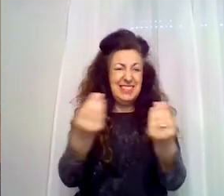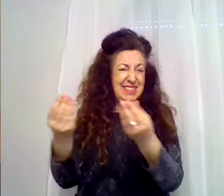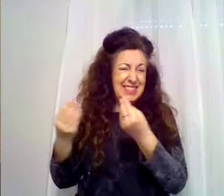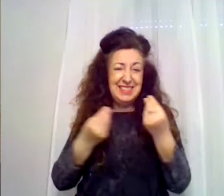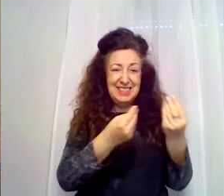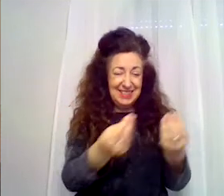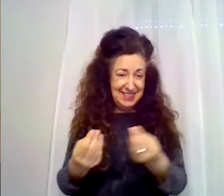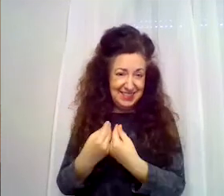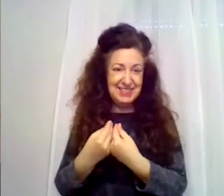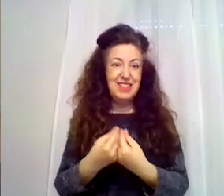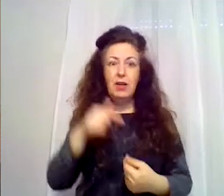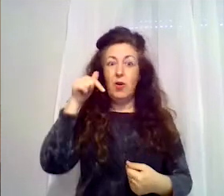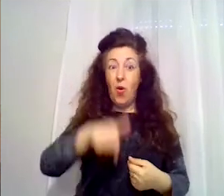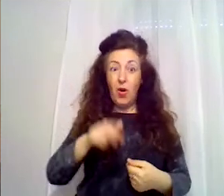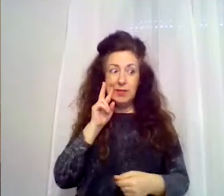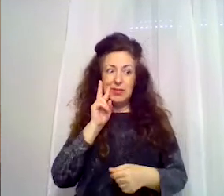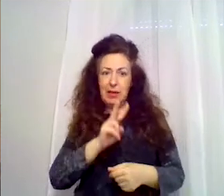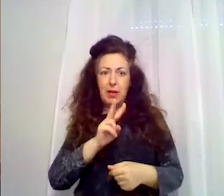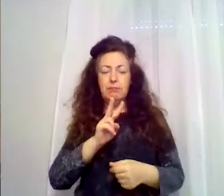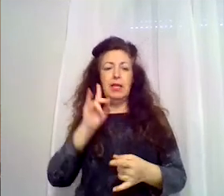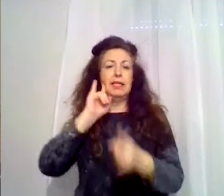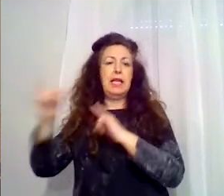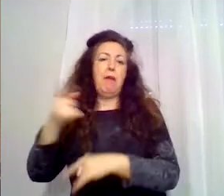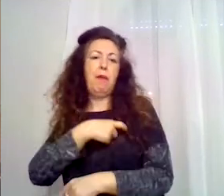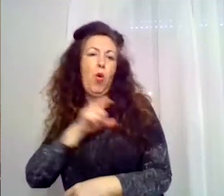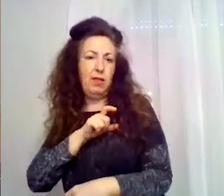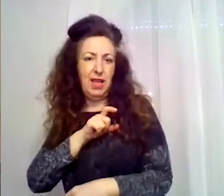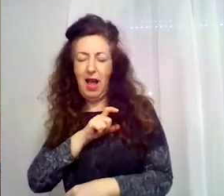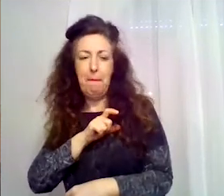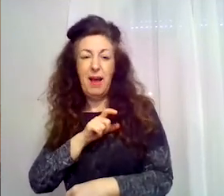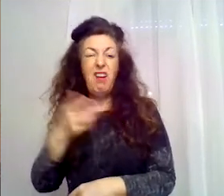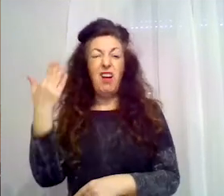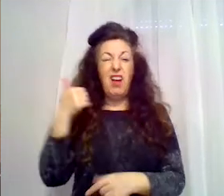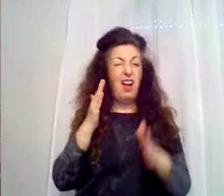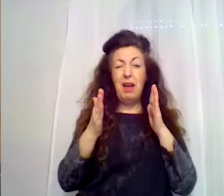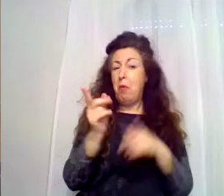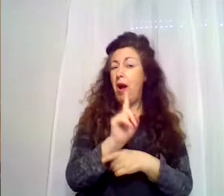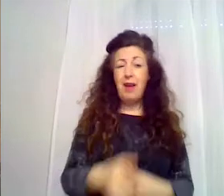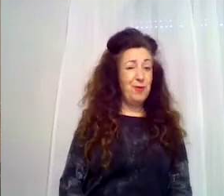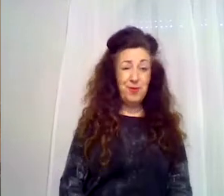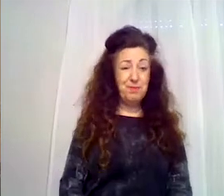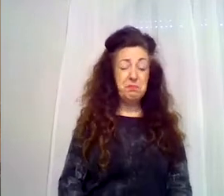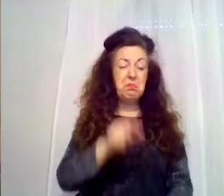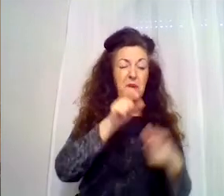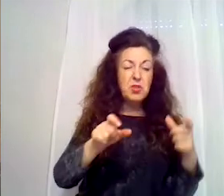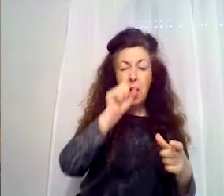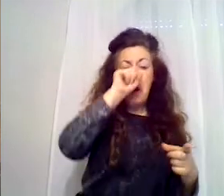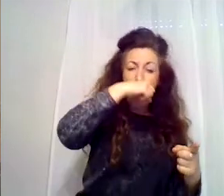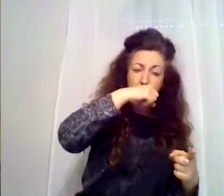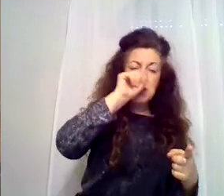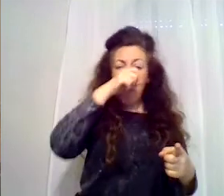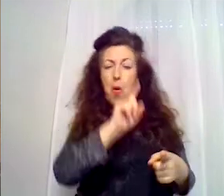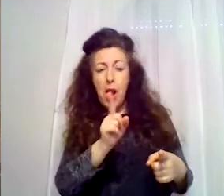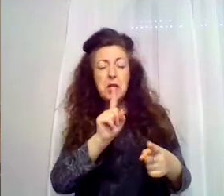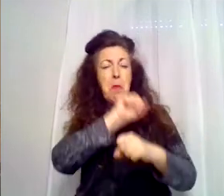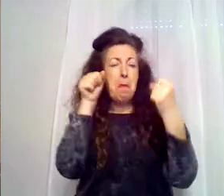momento, sea por amistades ambiguas, amistades no siempre bien escogidas, en algún momento es posible que